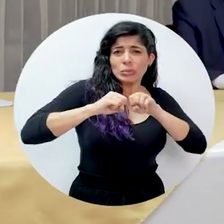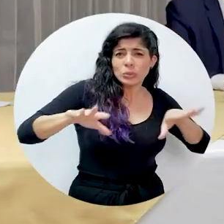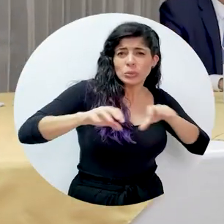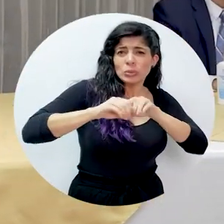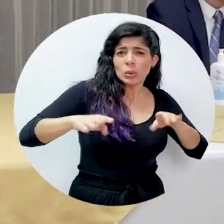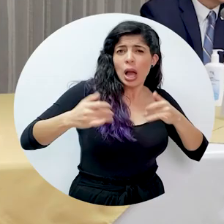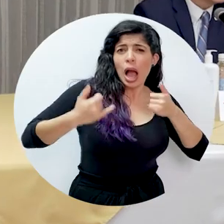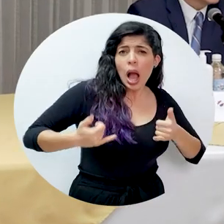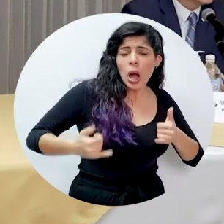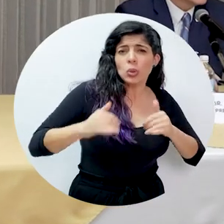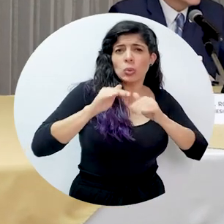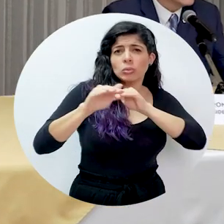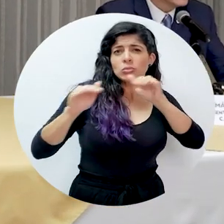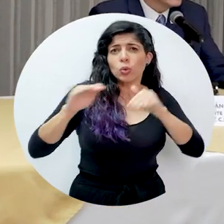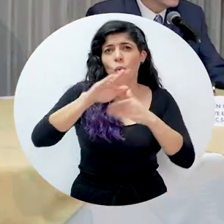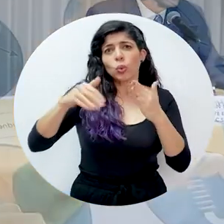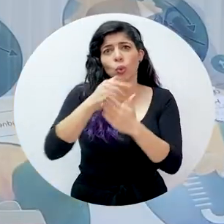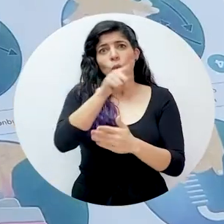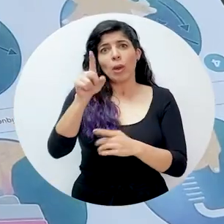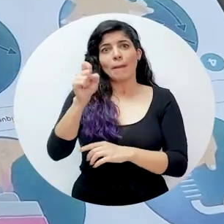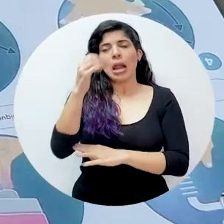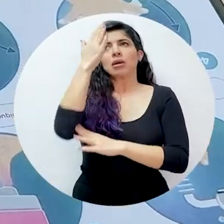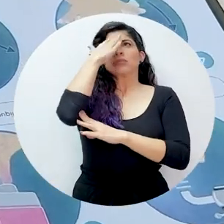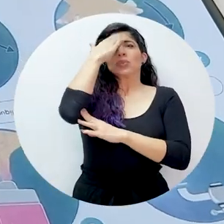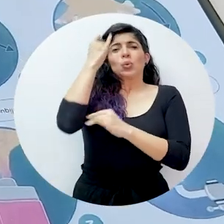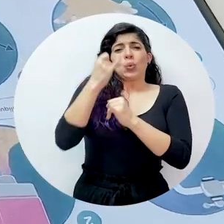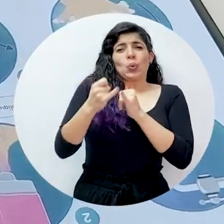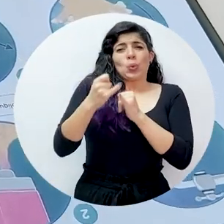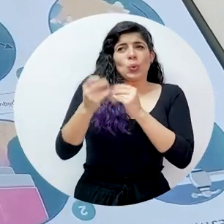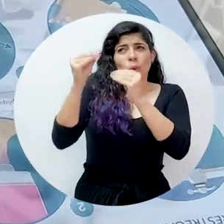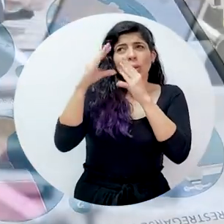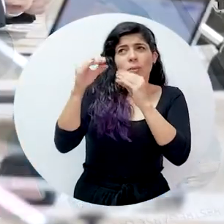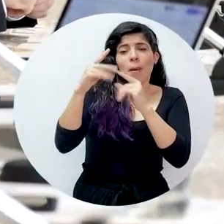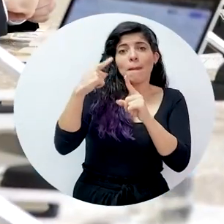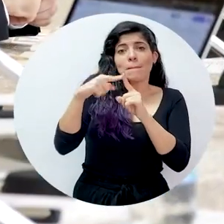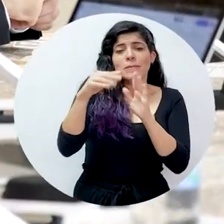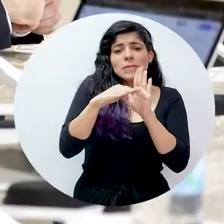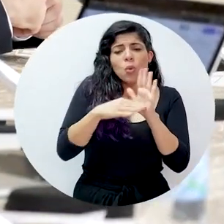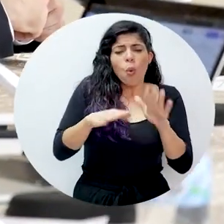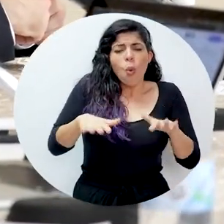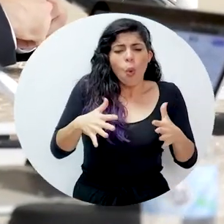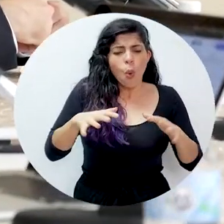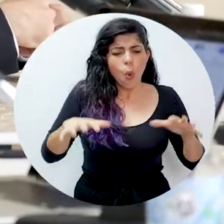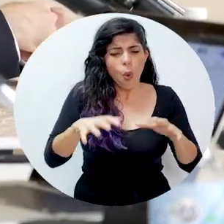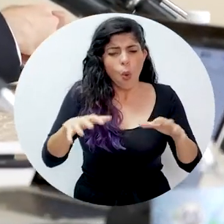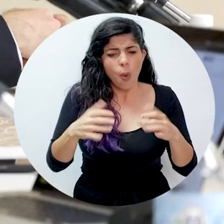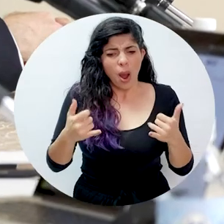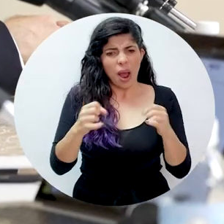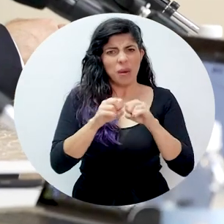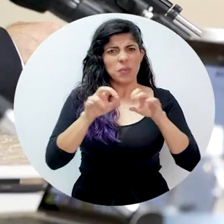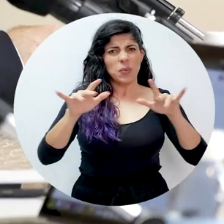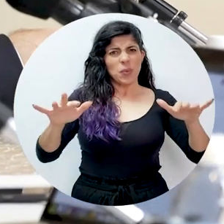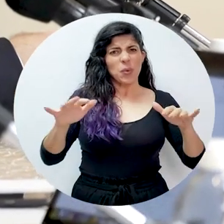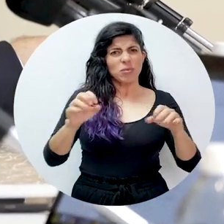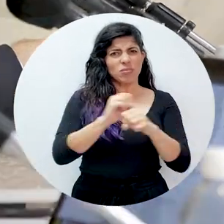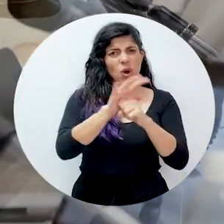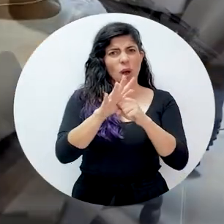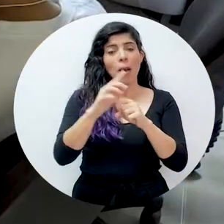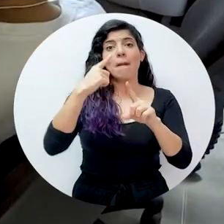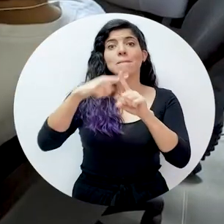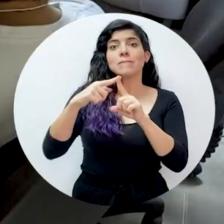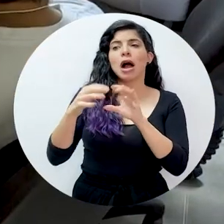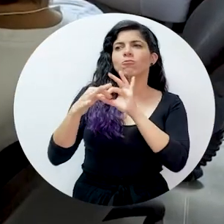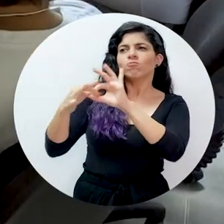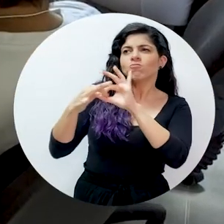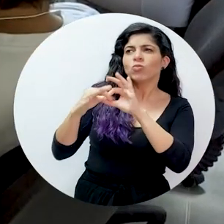día saliendo y actualizándolos a todos ustedes para que tengan el último conocimiento posible y las medidas de cómo actuar en medio de la pandemia del COVID-19,